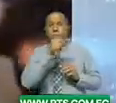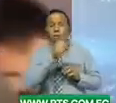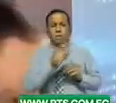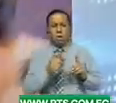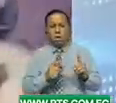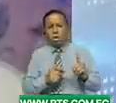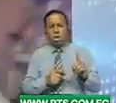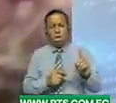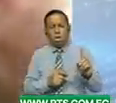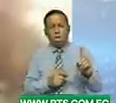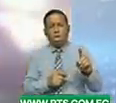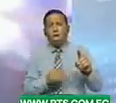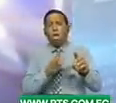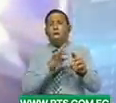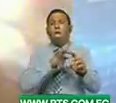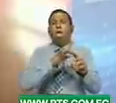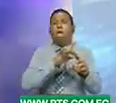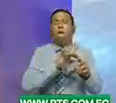ciudadano.